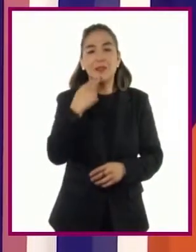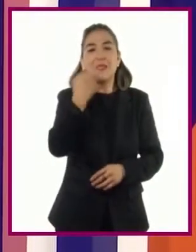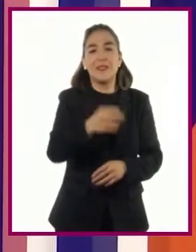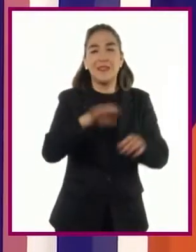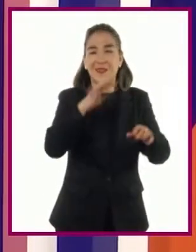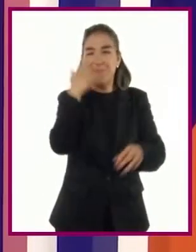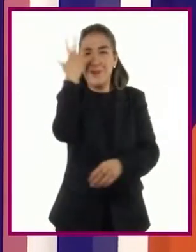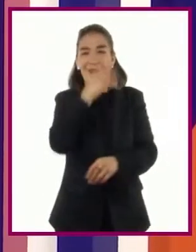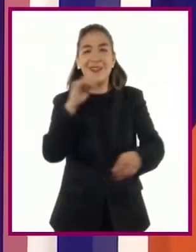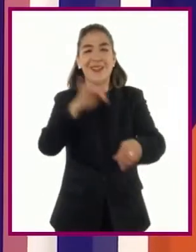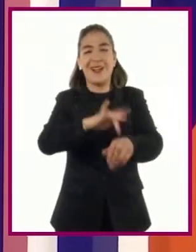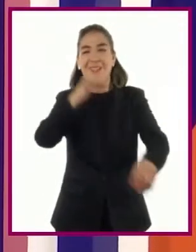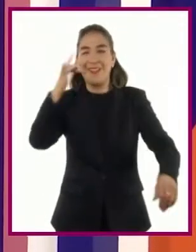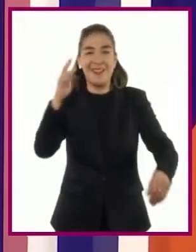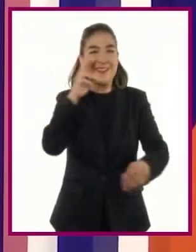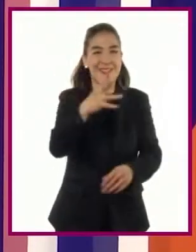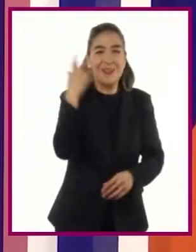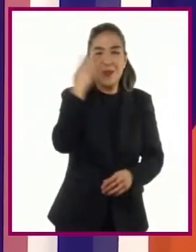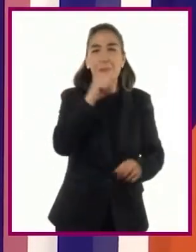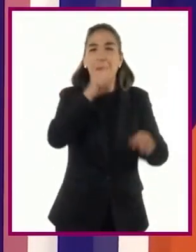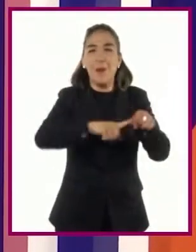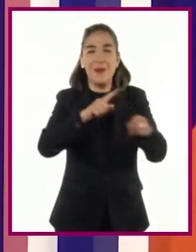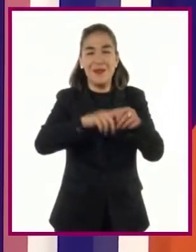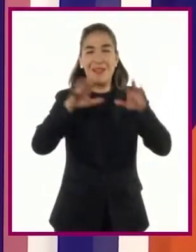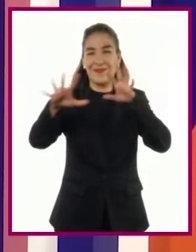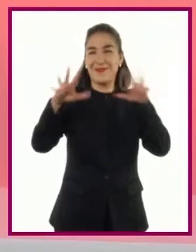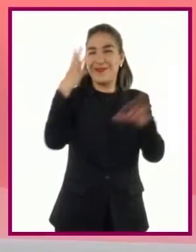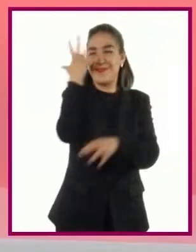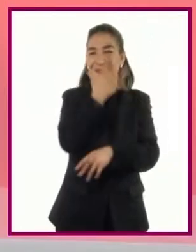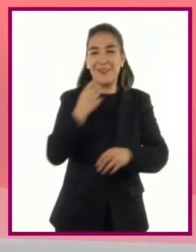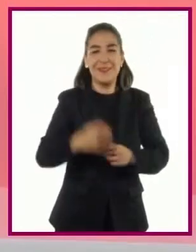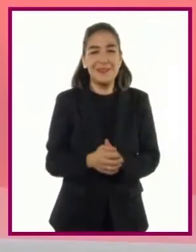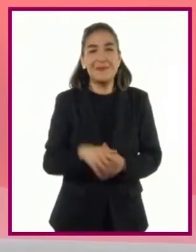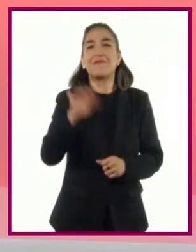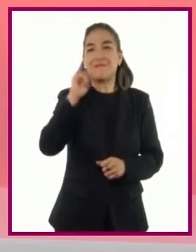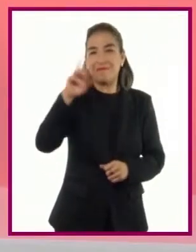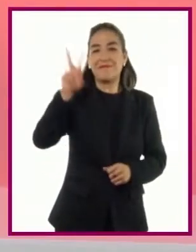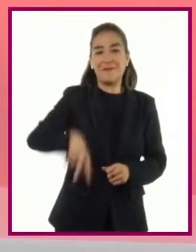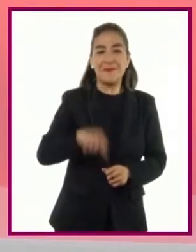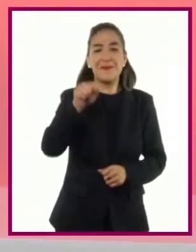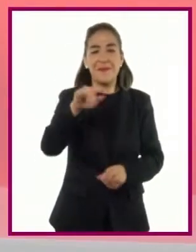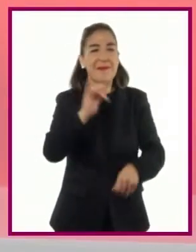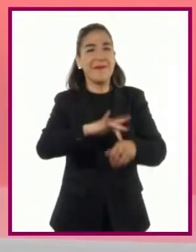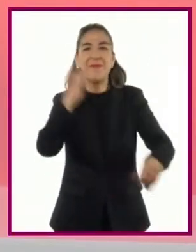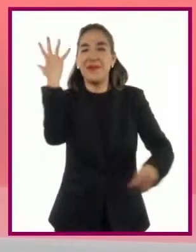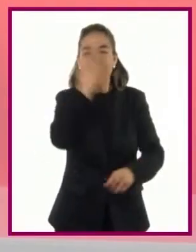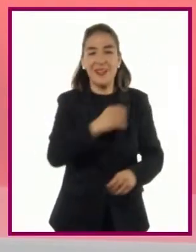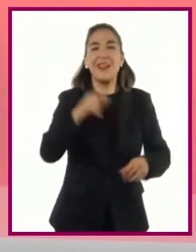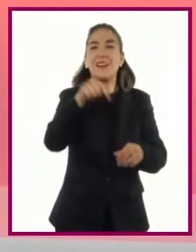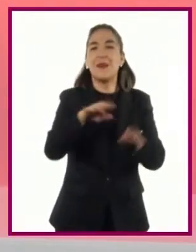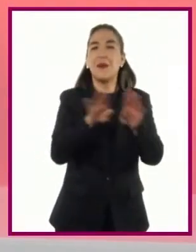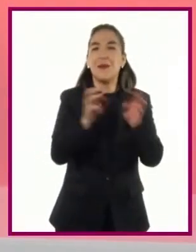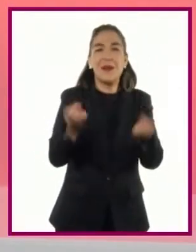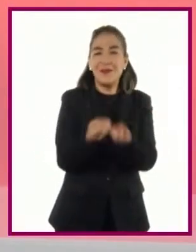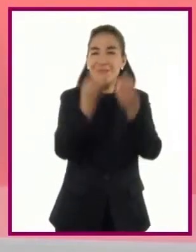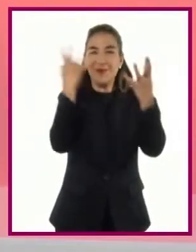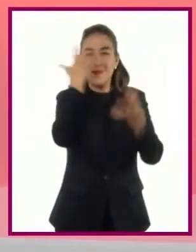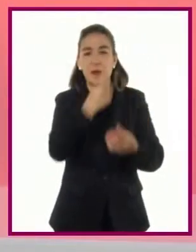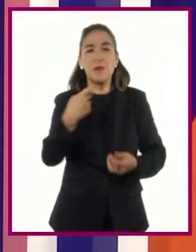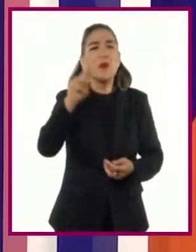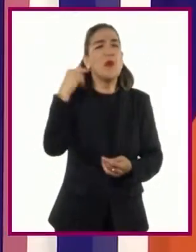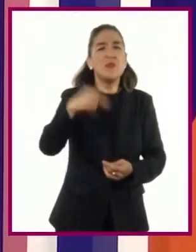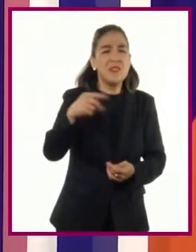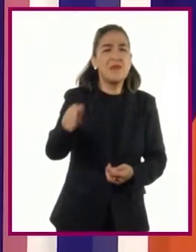brillen tanto y que los colores resalten maravillosamente. Sí, maestra, tienen un brillo y textura muy llamativas, pero ¿cómo dijo que se